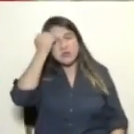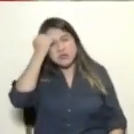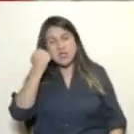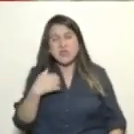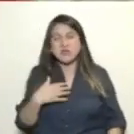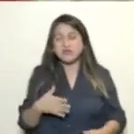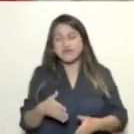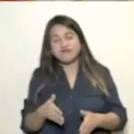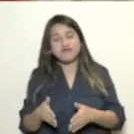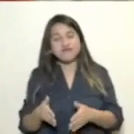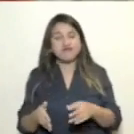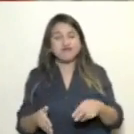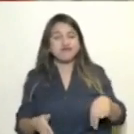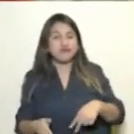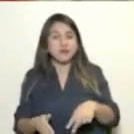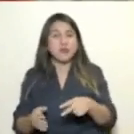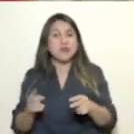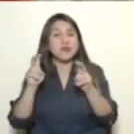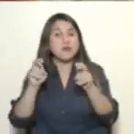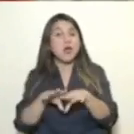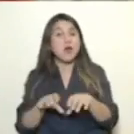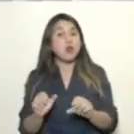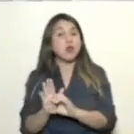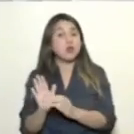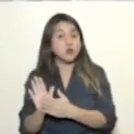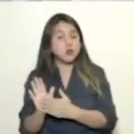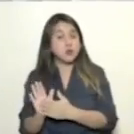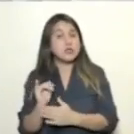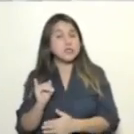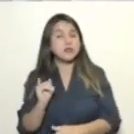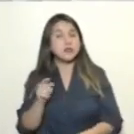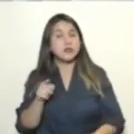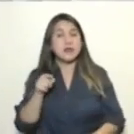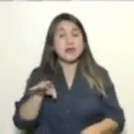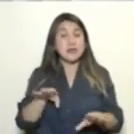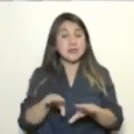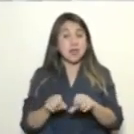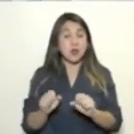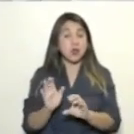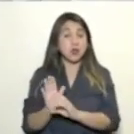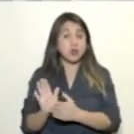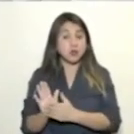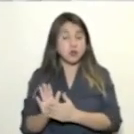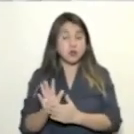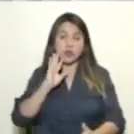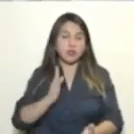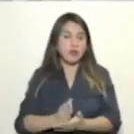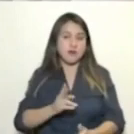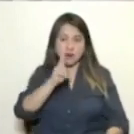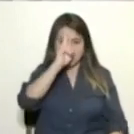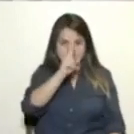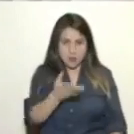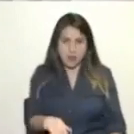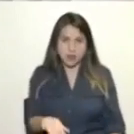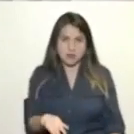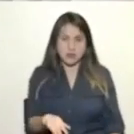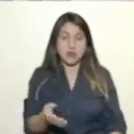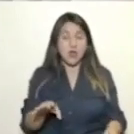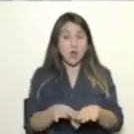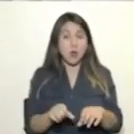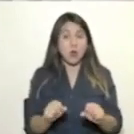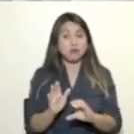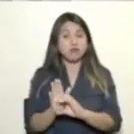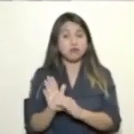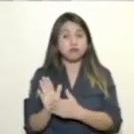camino. ¿El acuerdo constitucional? Sí. Y ese acuerdo constitucional debe respetarse. Y ese